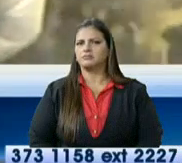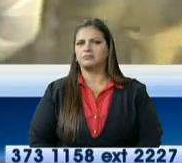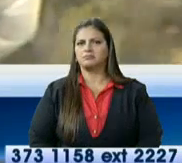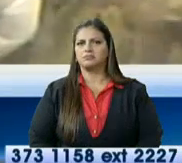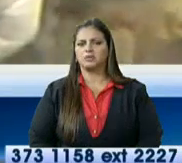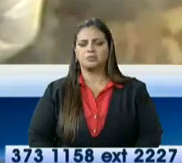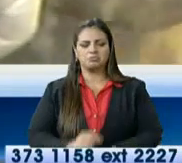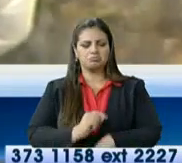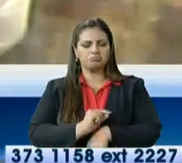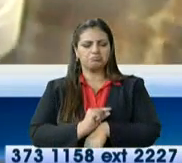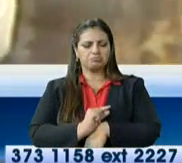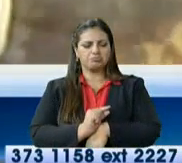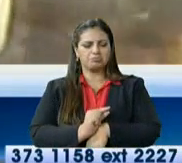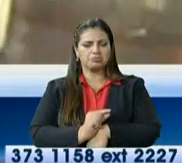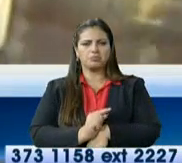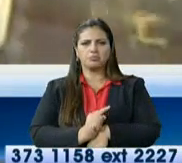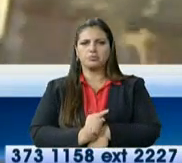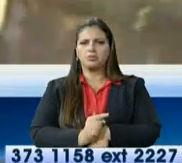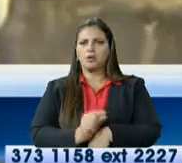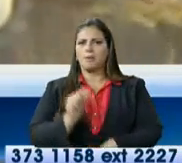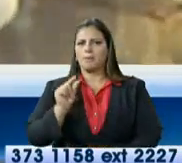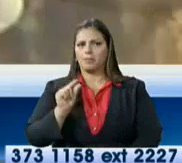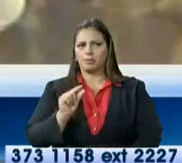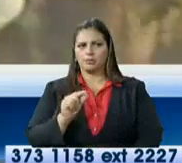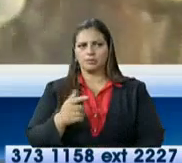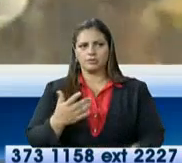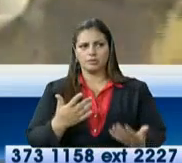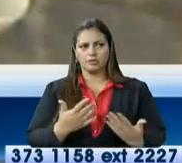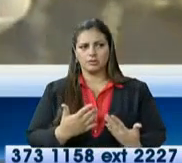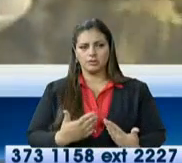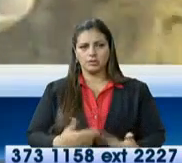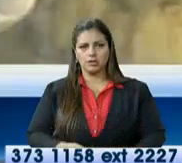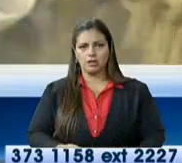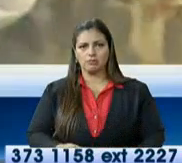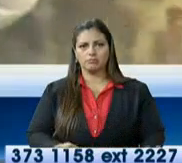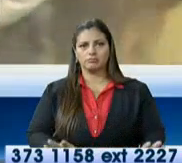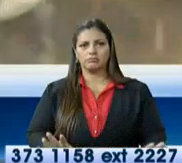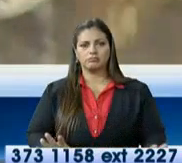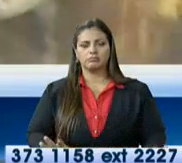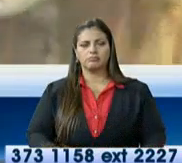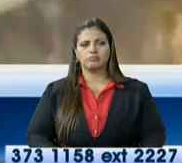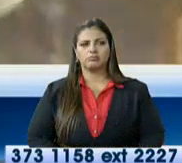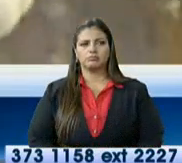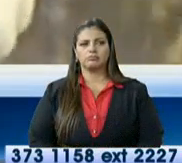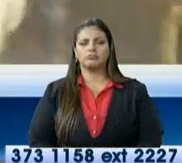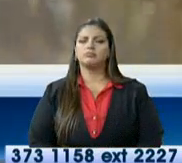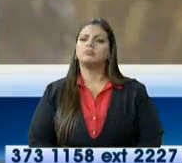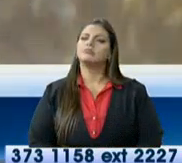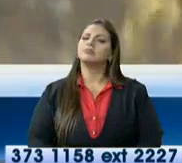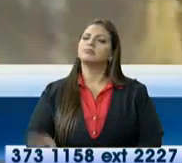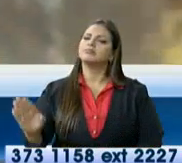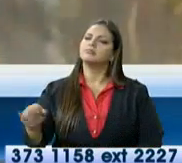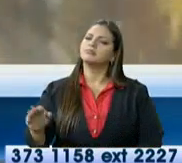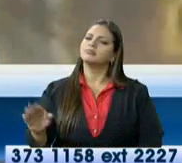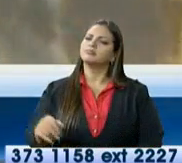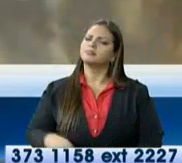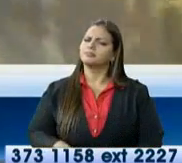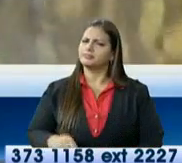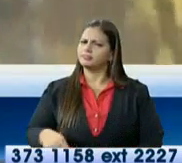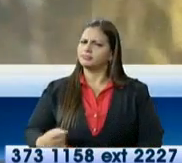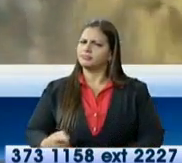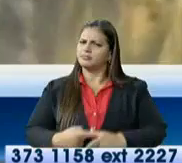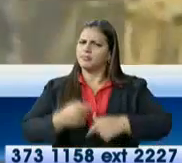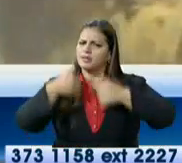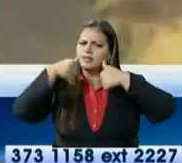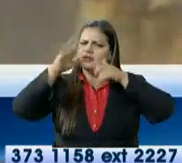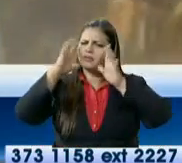ahí ya ponemos a la mesa y pesamos y ponemos al molde. Claro. Don Antonio, en diciembre usted ha hecho un cálculo de cuántos panes de Pascua